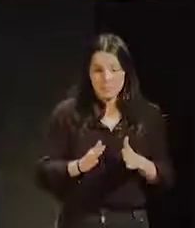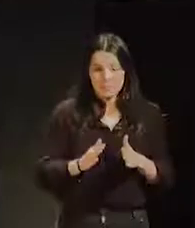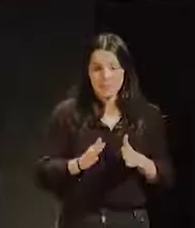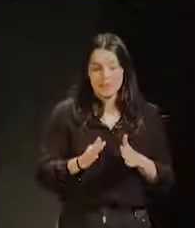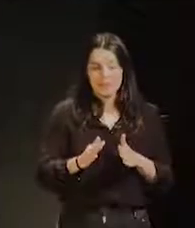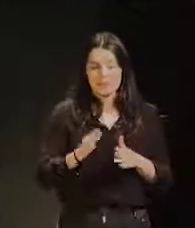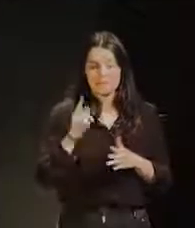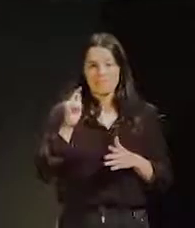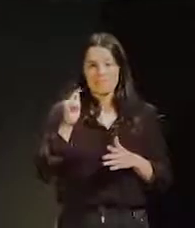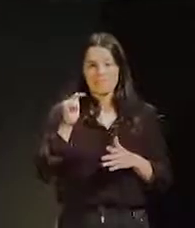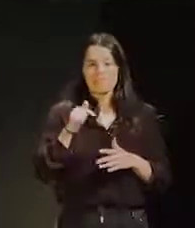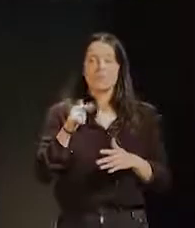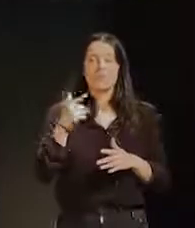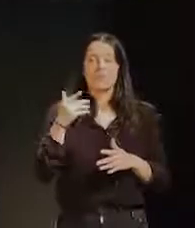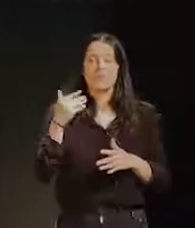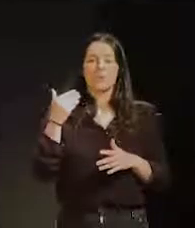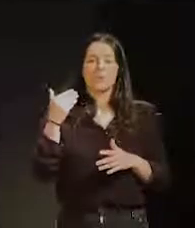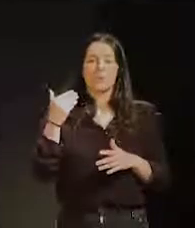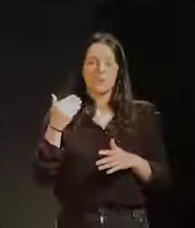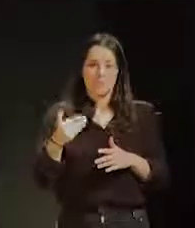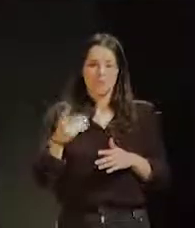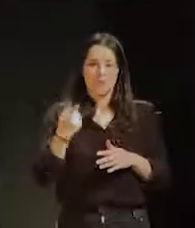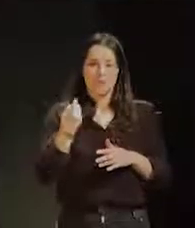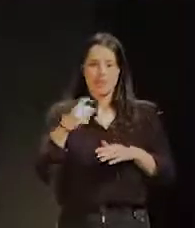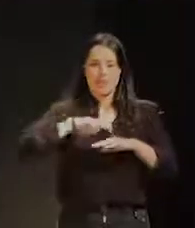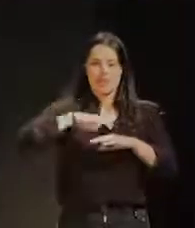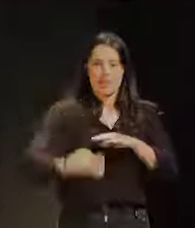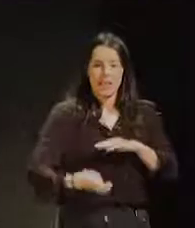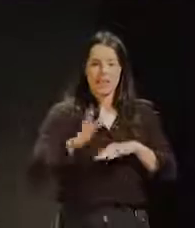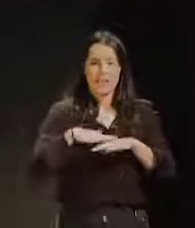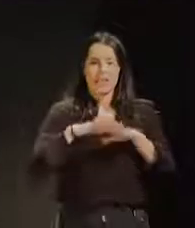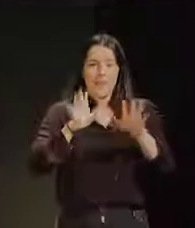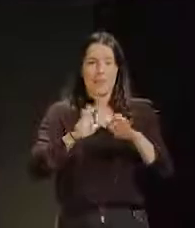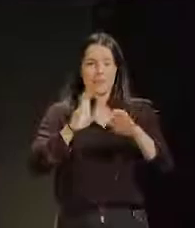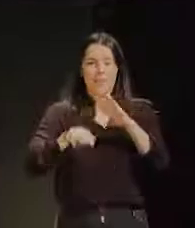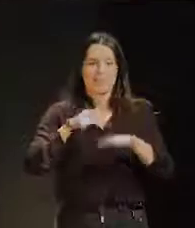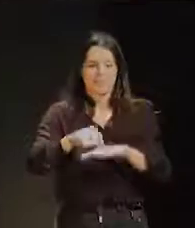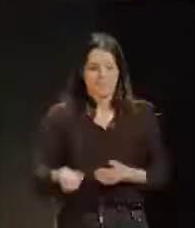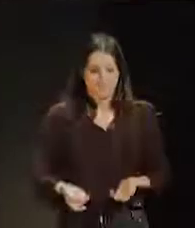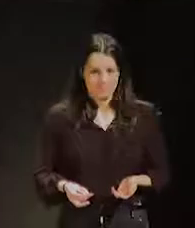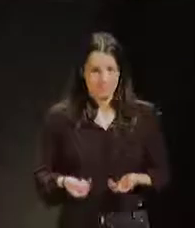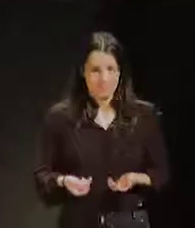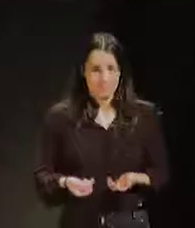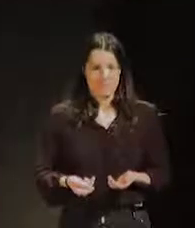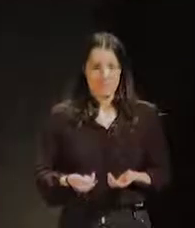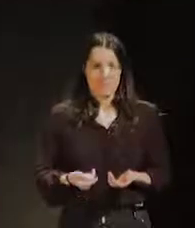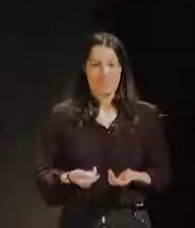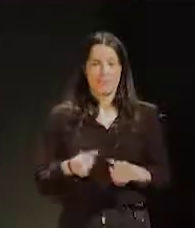tú no rompes caída, no puedes hacer técnica volando